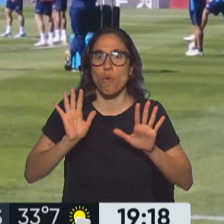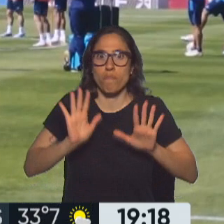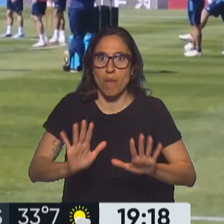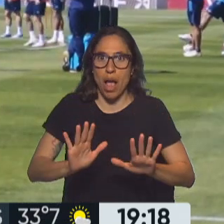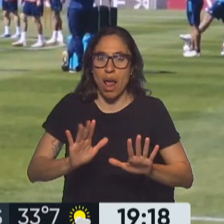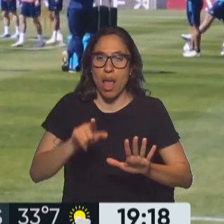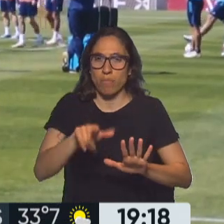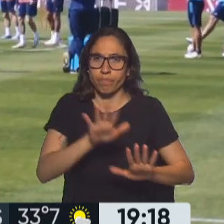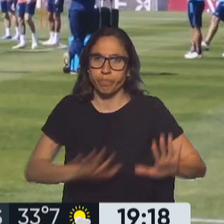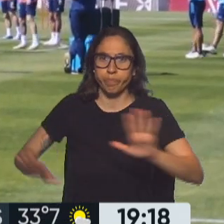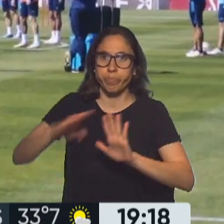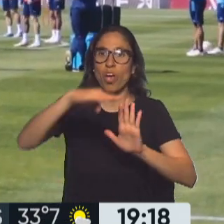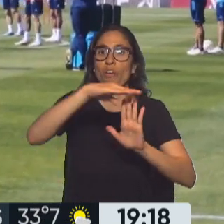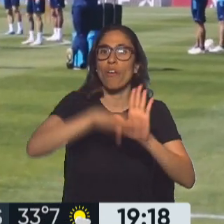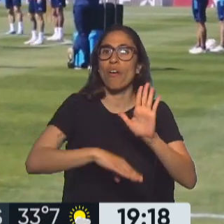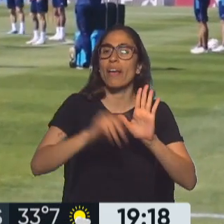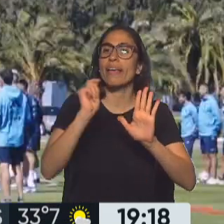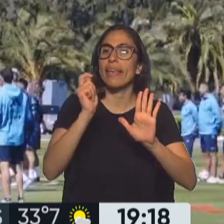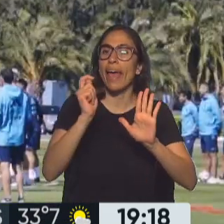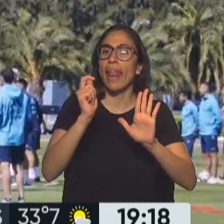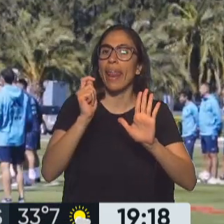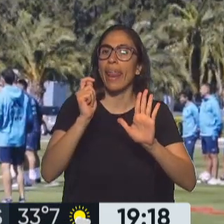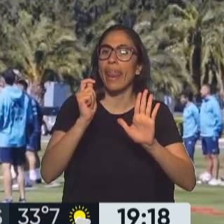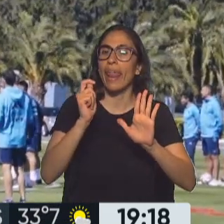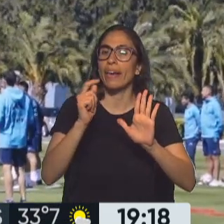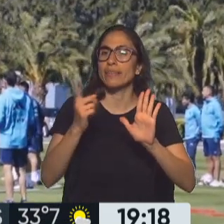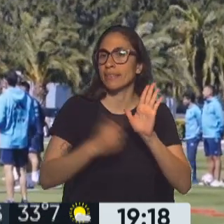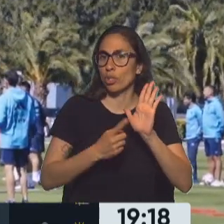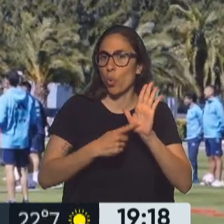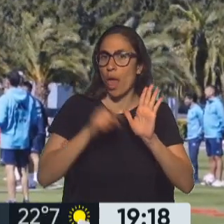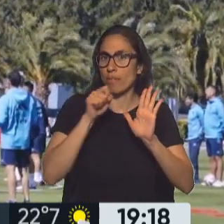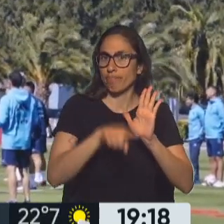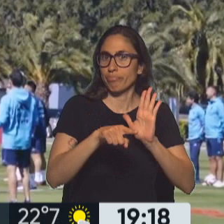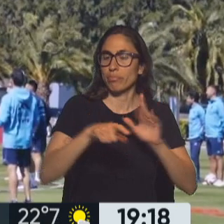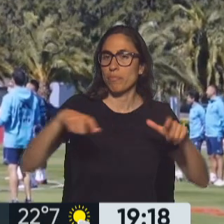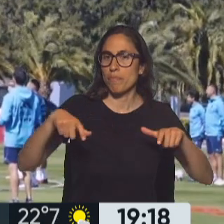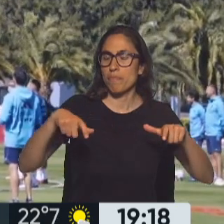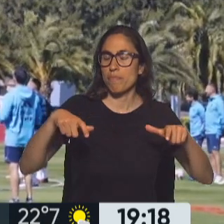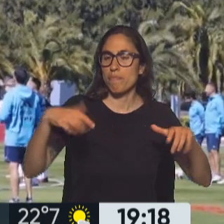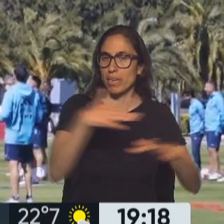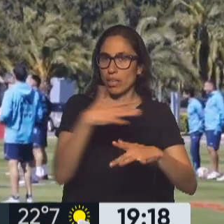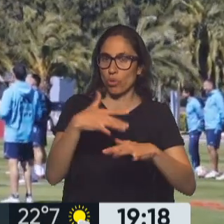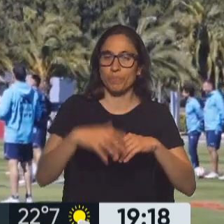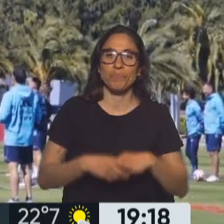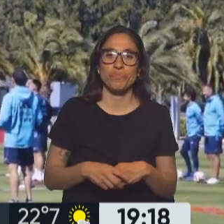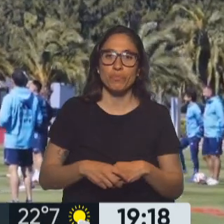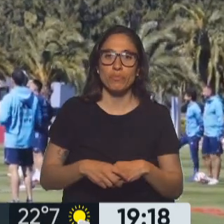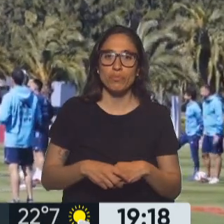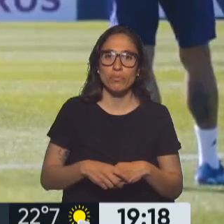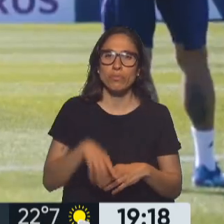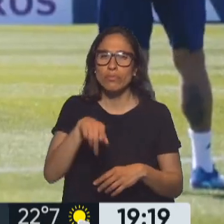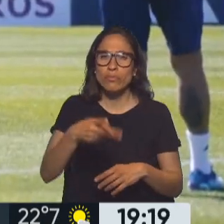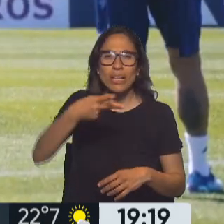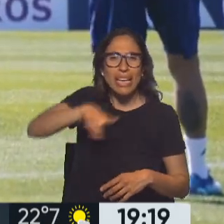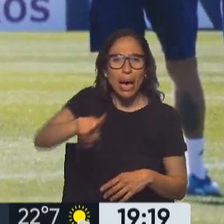formación inicial para el partido frente a Perú. ¿Habría cambios, crees, o muy poco? Mira, si Messi está bien, lo vimos el